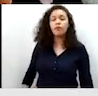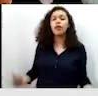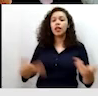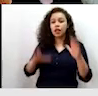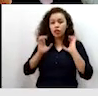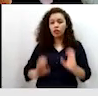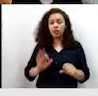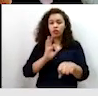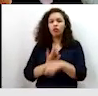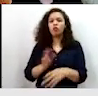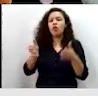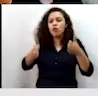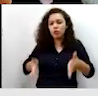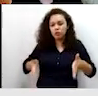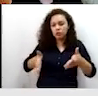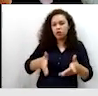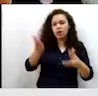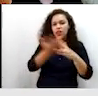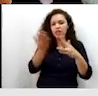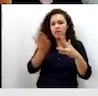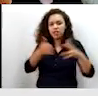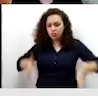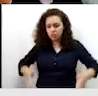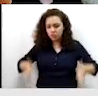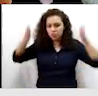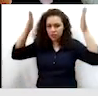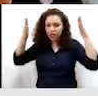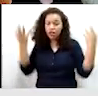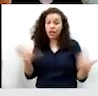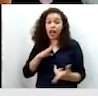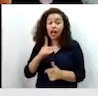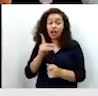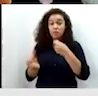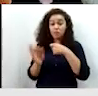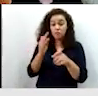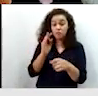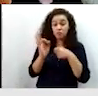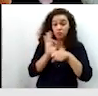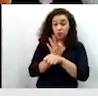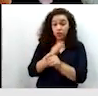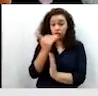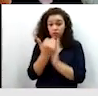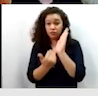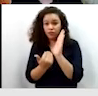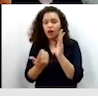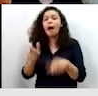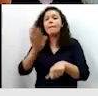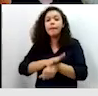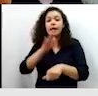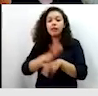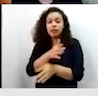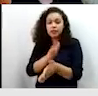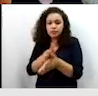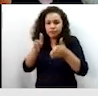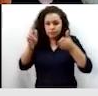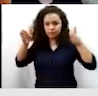una mampara o en este caso. Mientras menos protección haya, mayor debe de ser